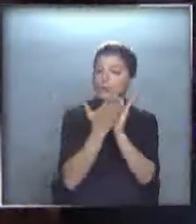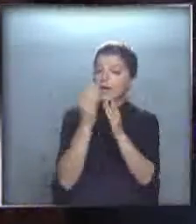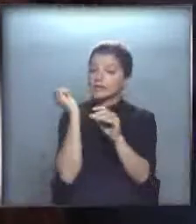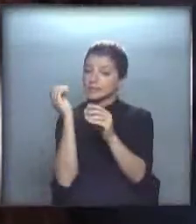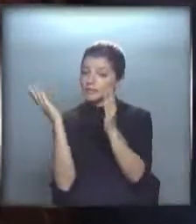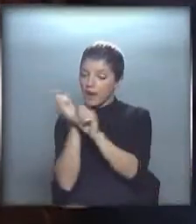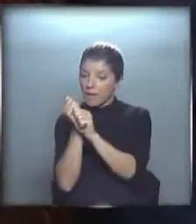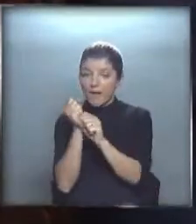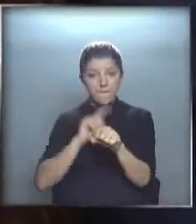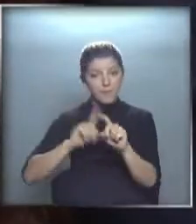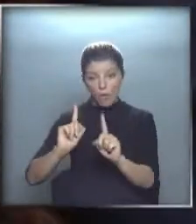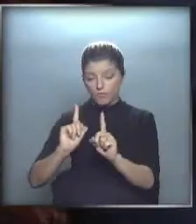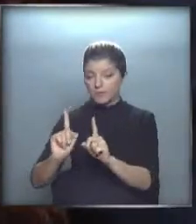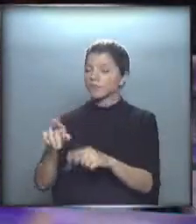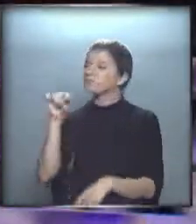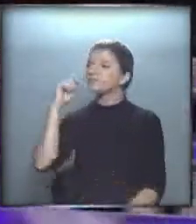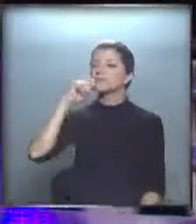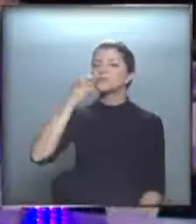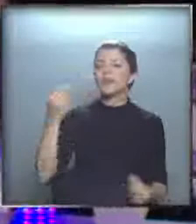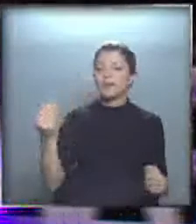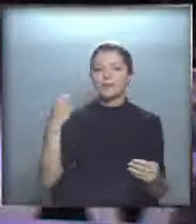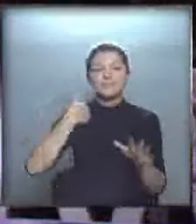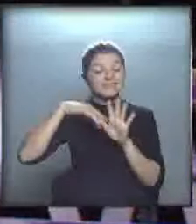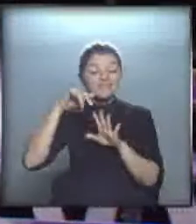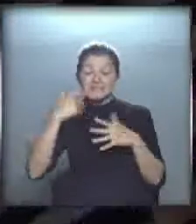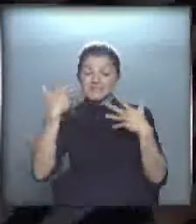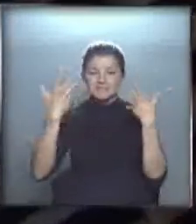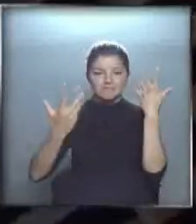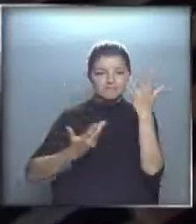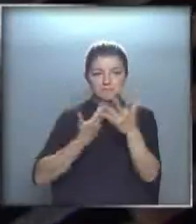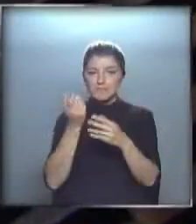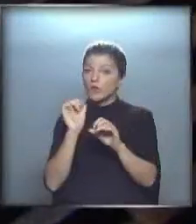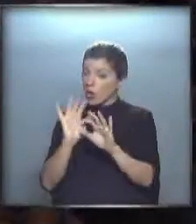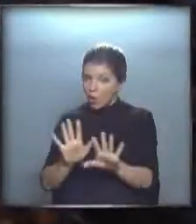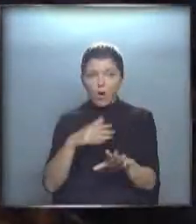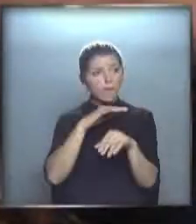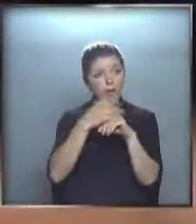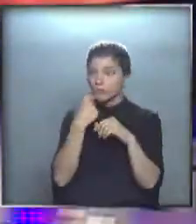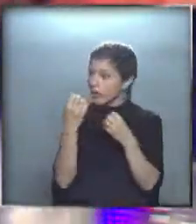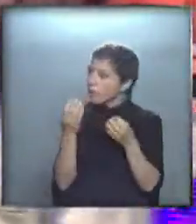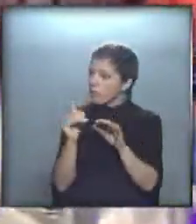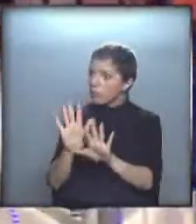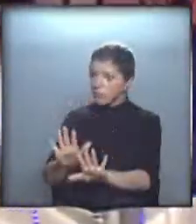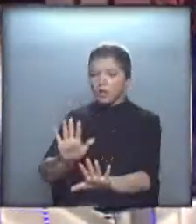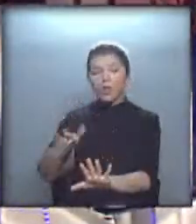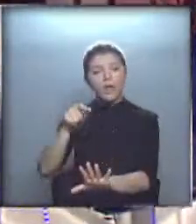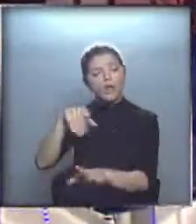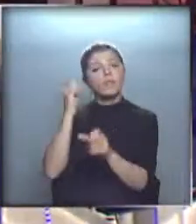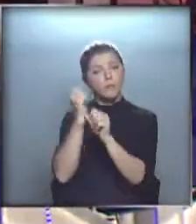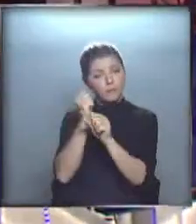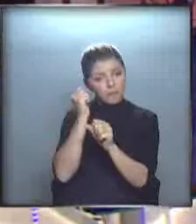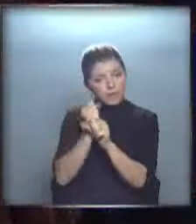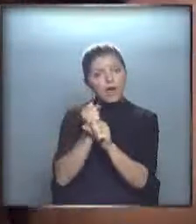estudiar? No, eso no lo tengo pensado, pero... Pero no, ya, pero está bien. Él está trabajando en un